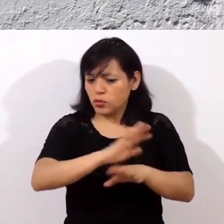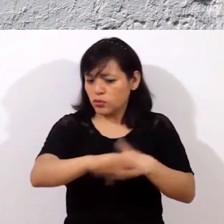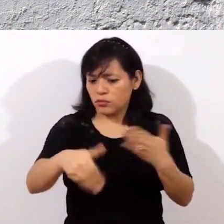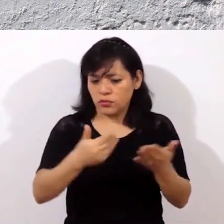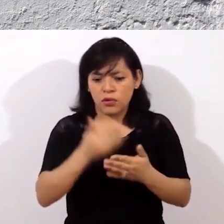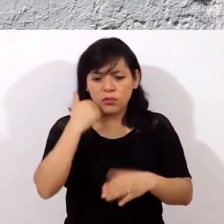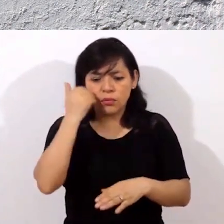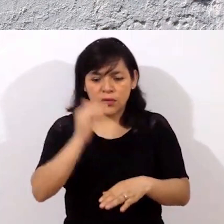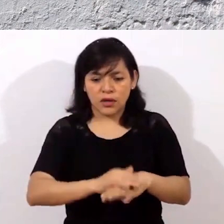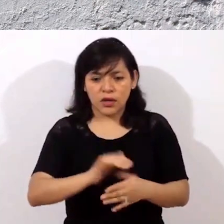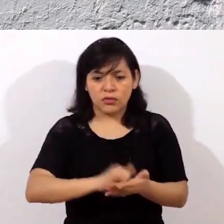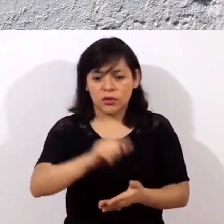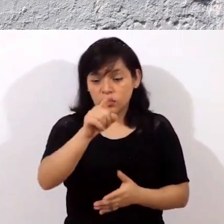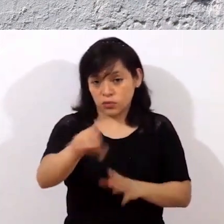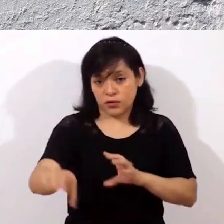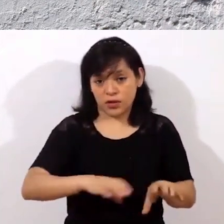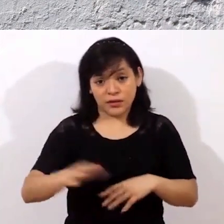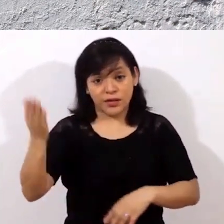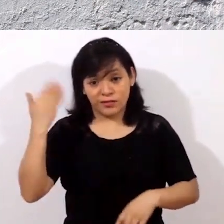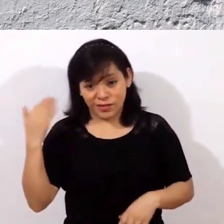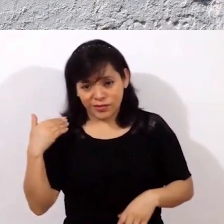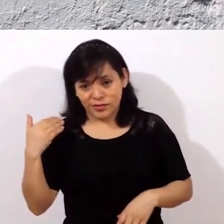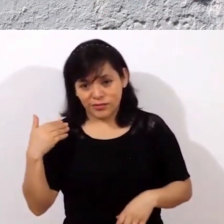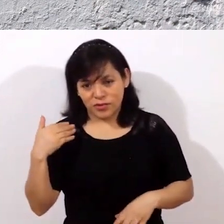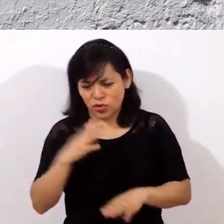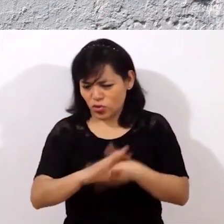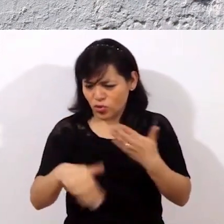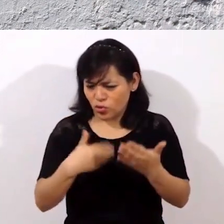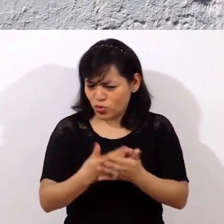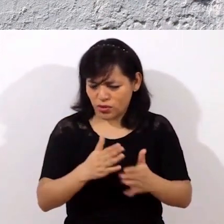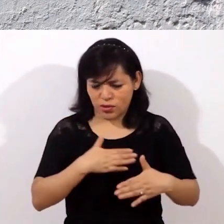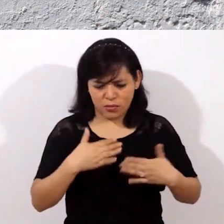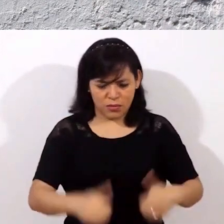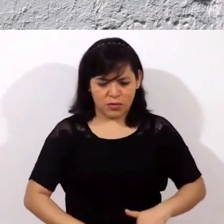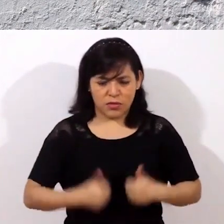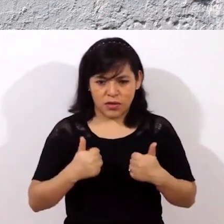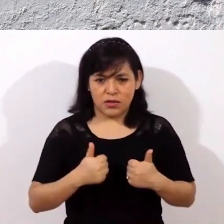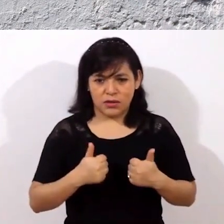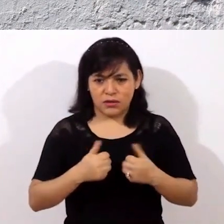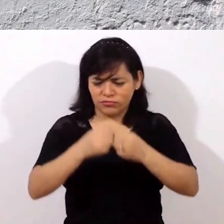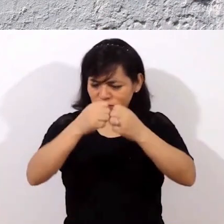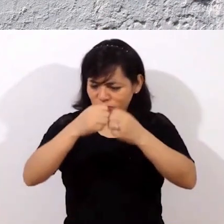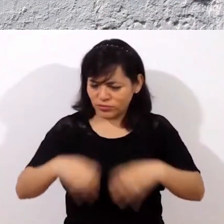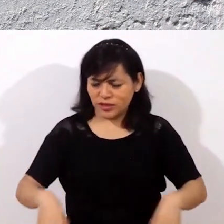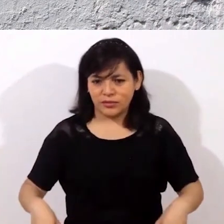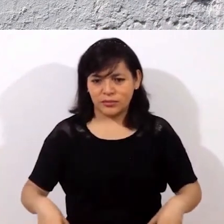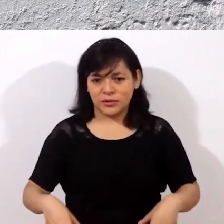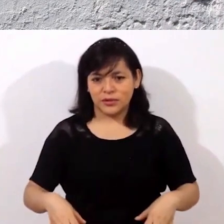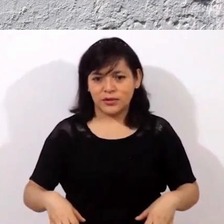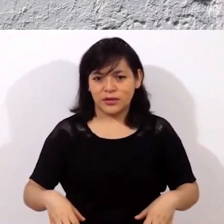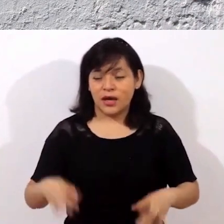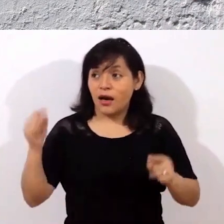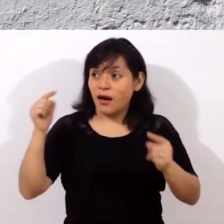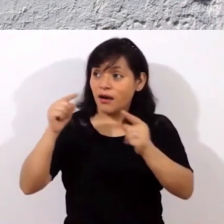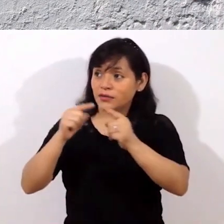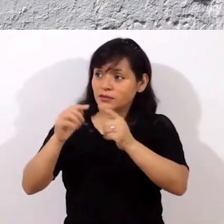de toda tu vida. Mi vida ha sido un desastre sin el Señor, hasta que vine a los pies de Él, y me perdonó.